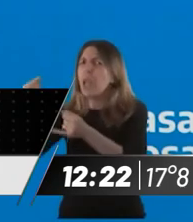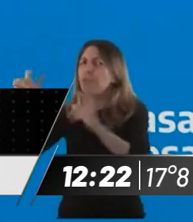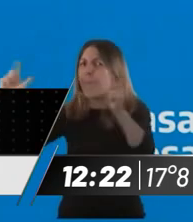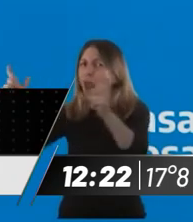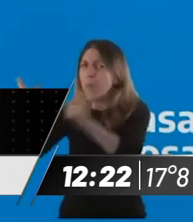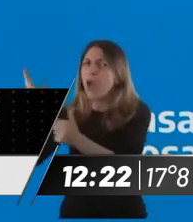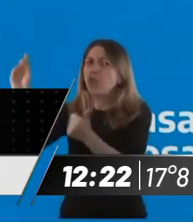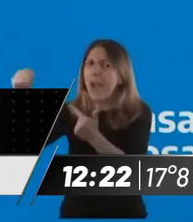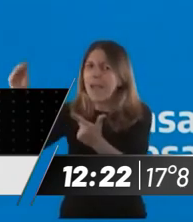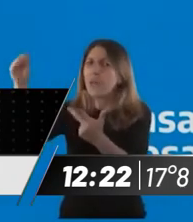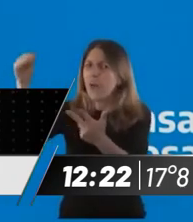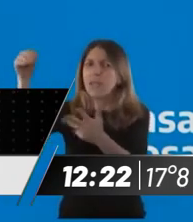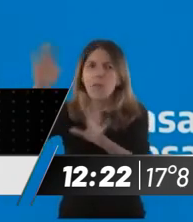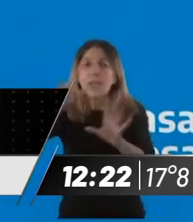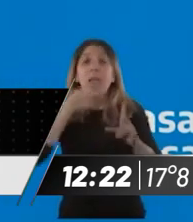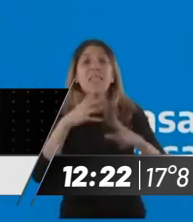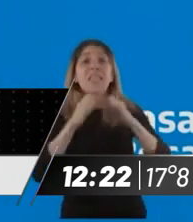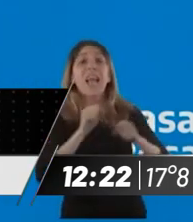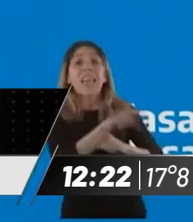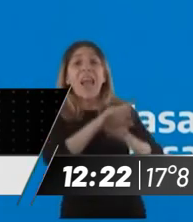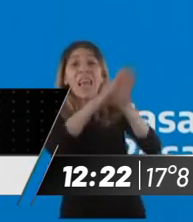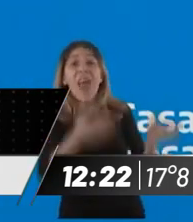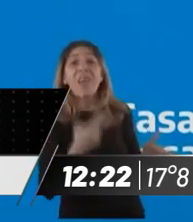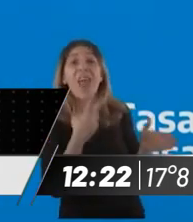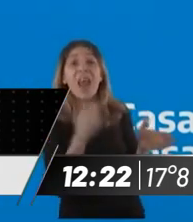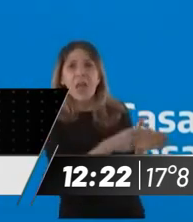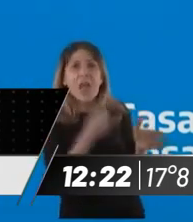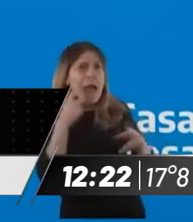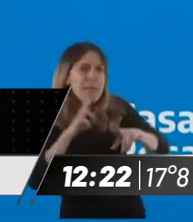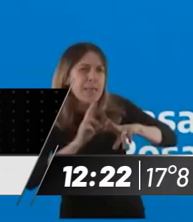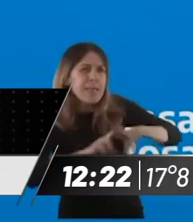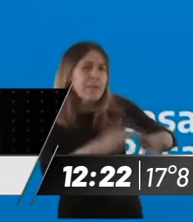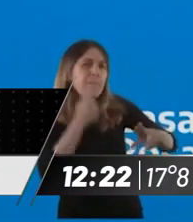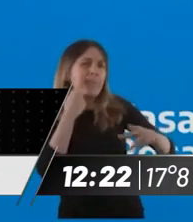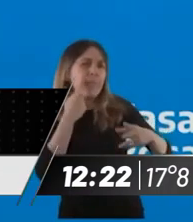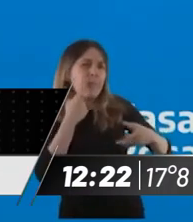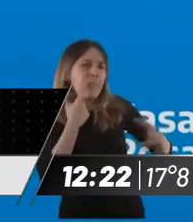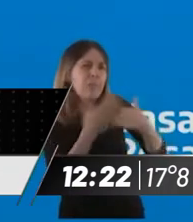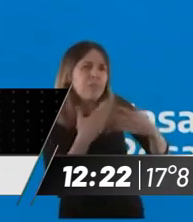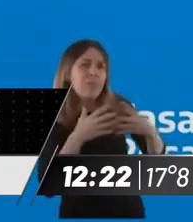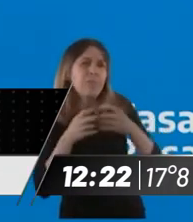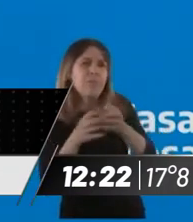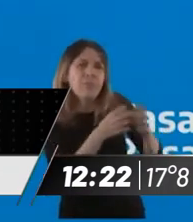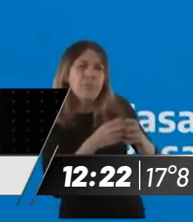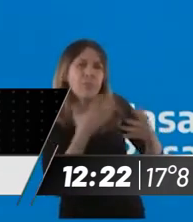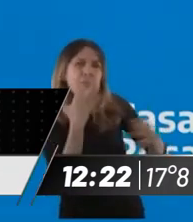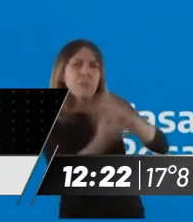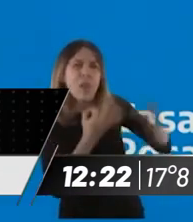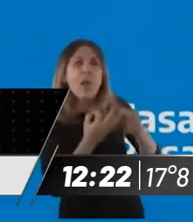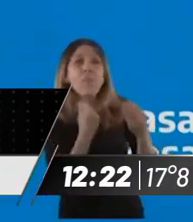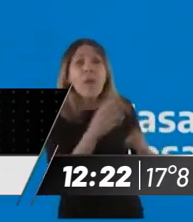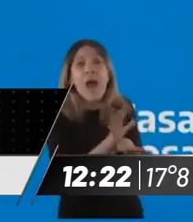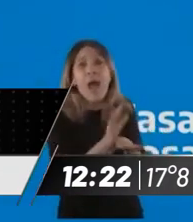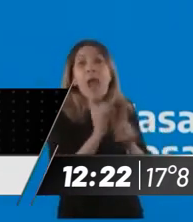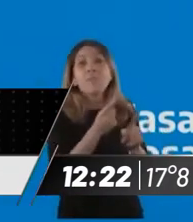Las Secretaría de Energía está sobre el tema y está llevando adelante negociaciones, conversaciones con